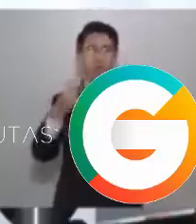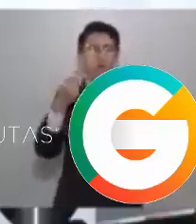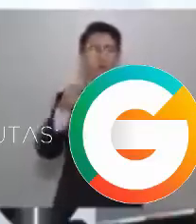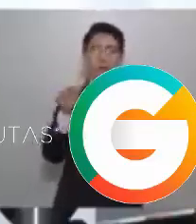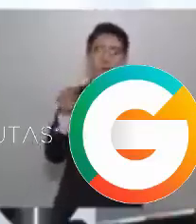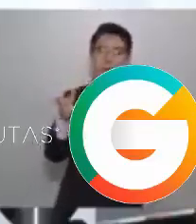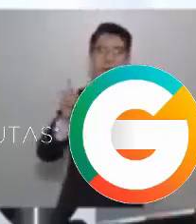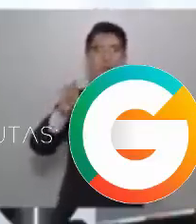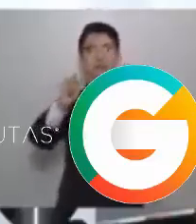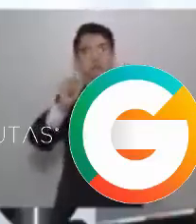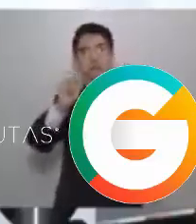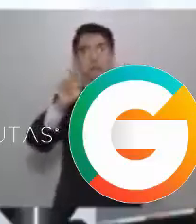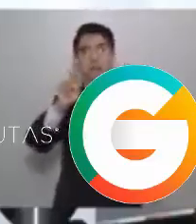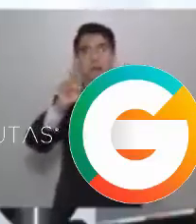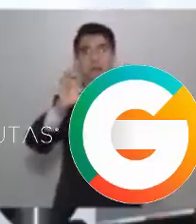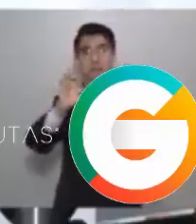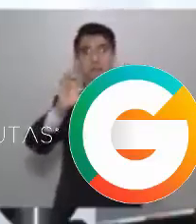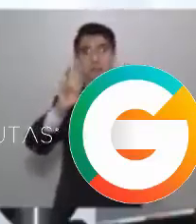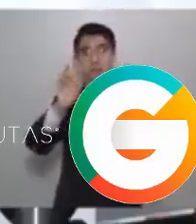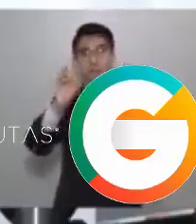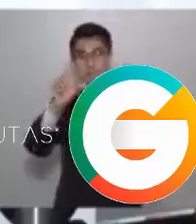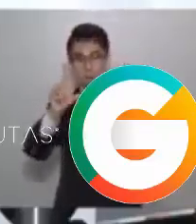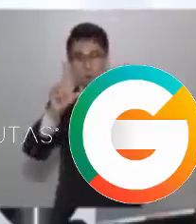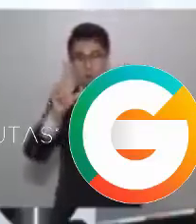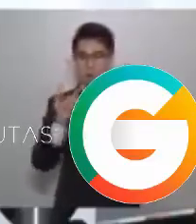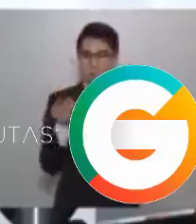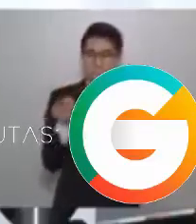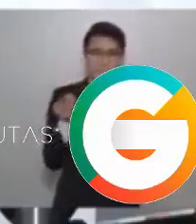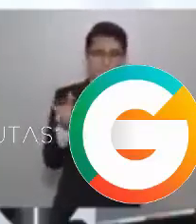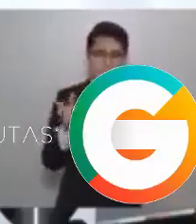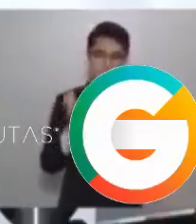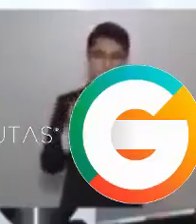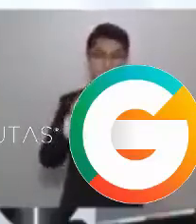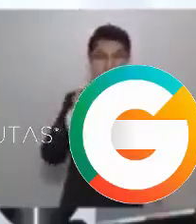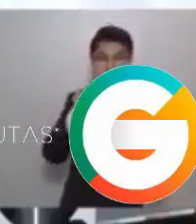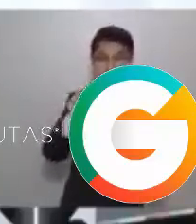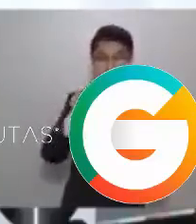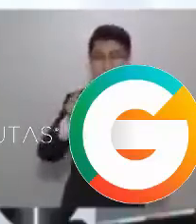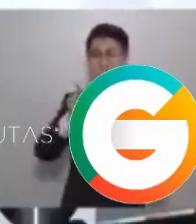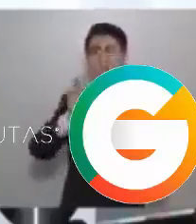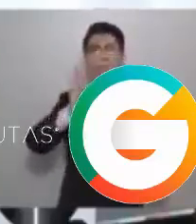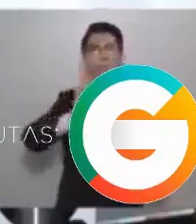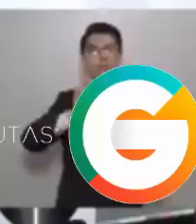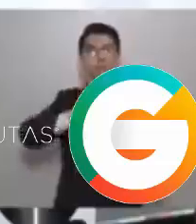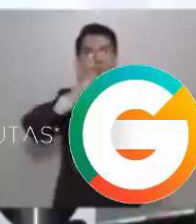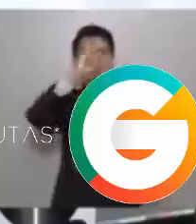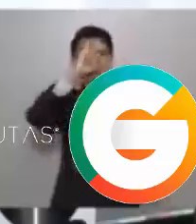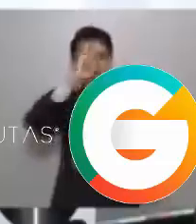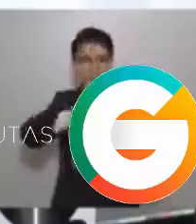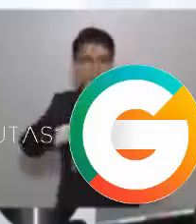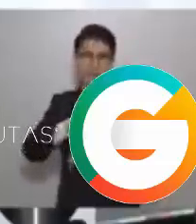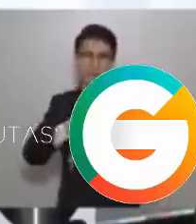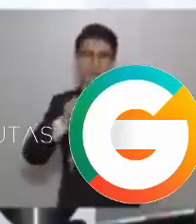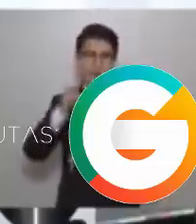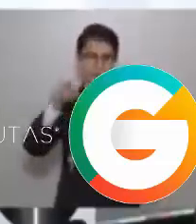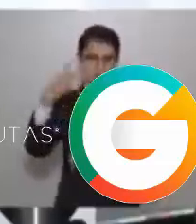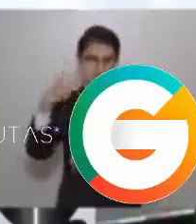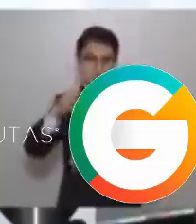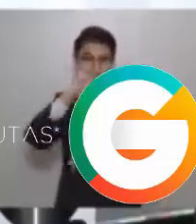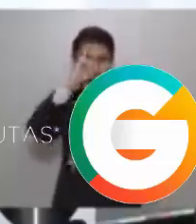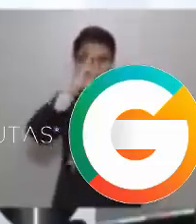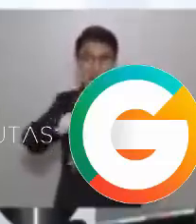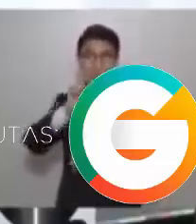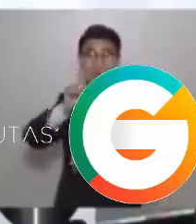se establece que uno de los líderes a los que servía lleva justamente este apodo, y que esta persona